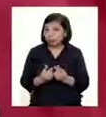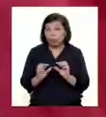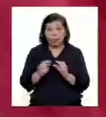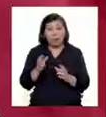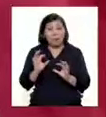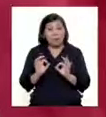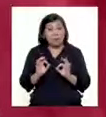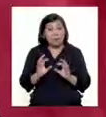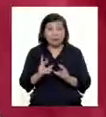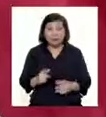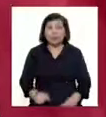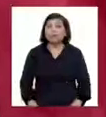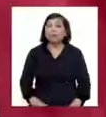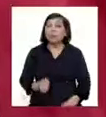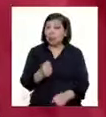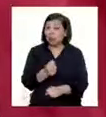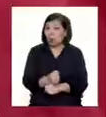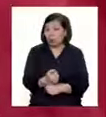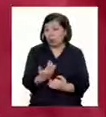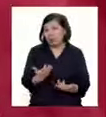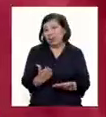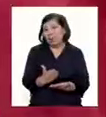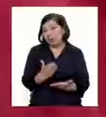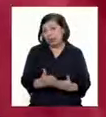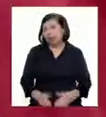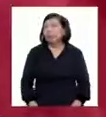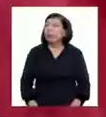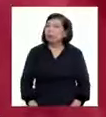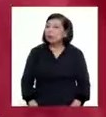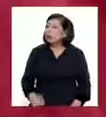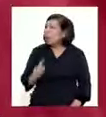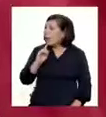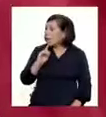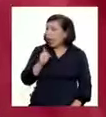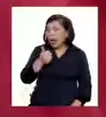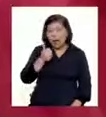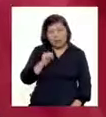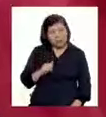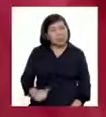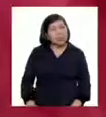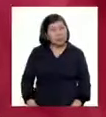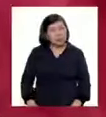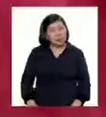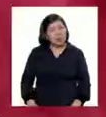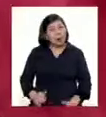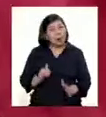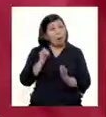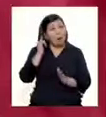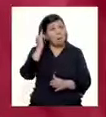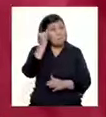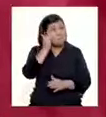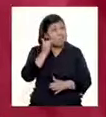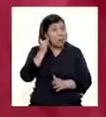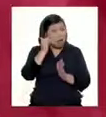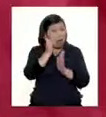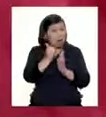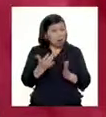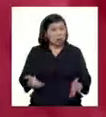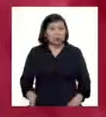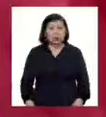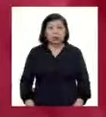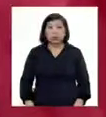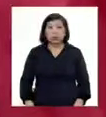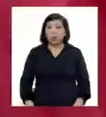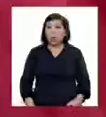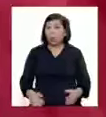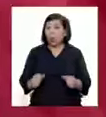organización criminal para poder combatir esta situación. Justo eso, ministro. Desde el día de ayer estuvo circulando un video, por ejemplo, que llamaba a